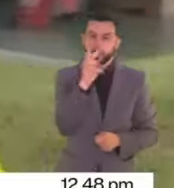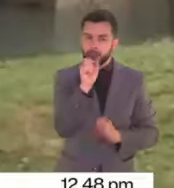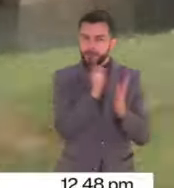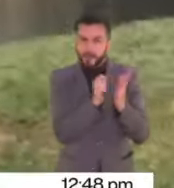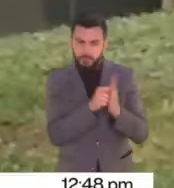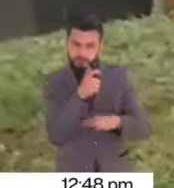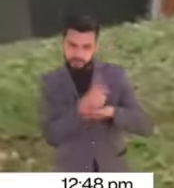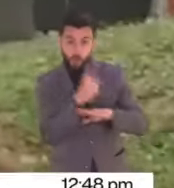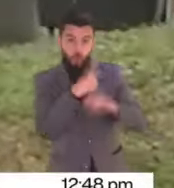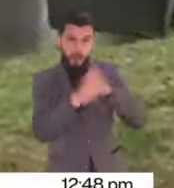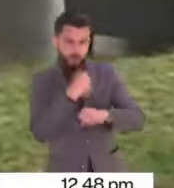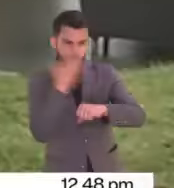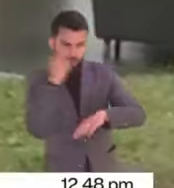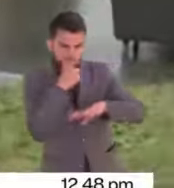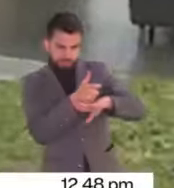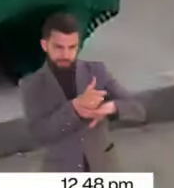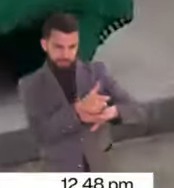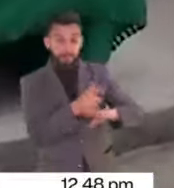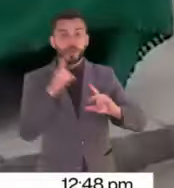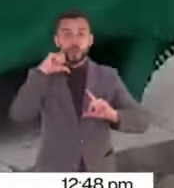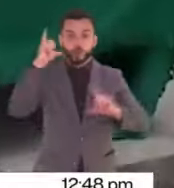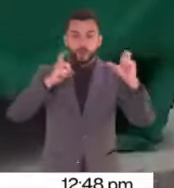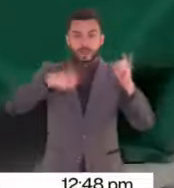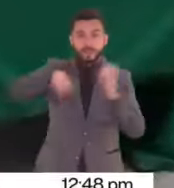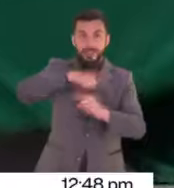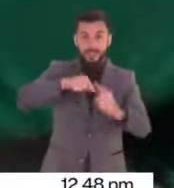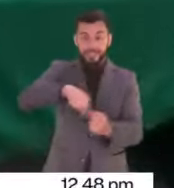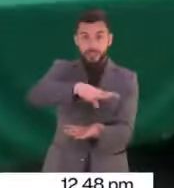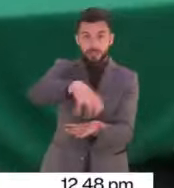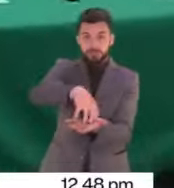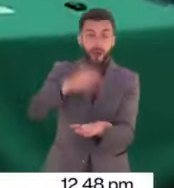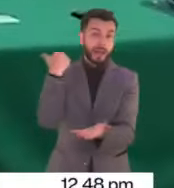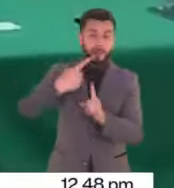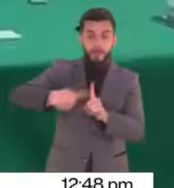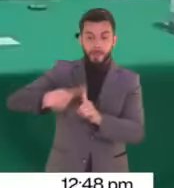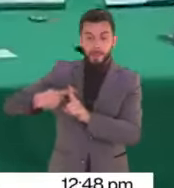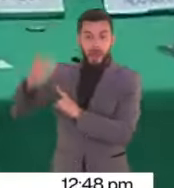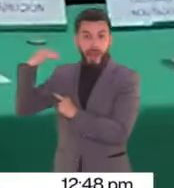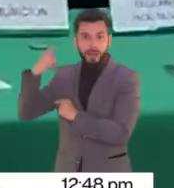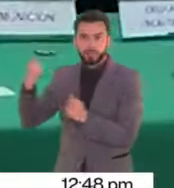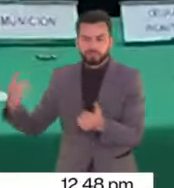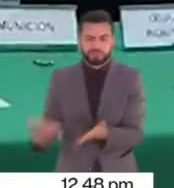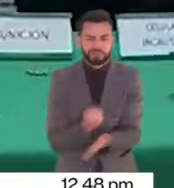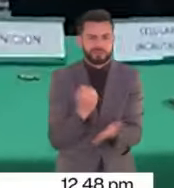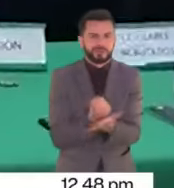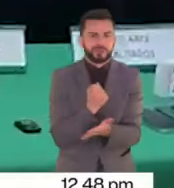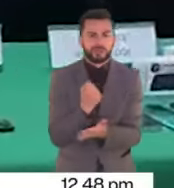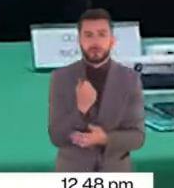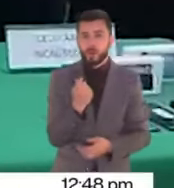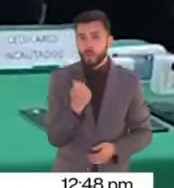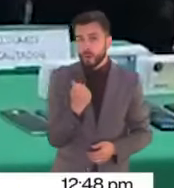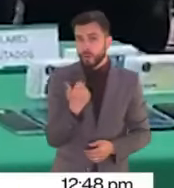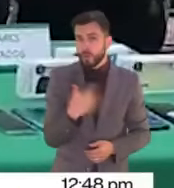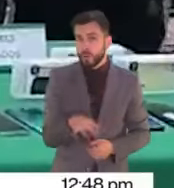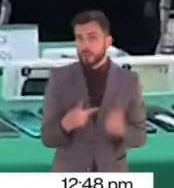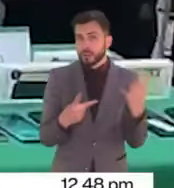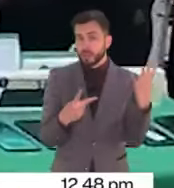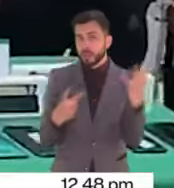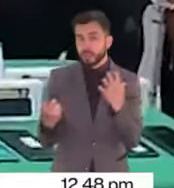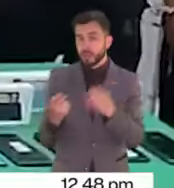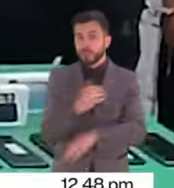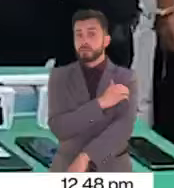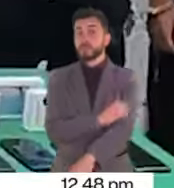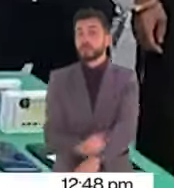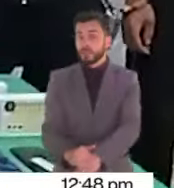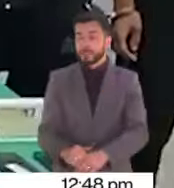También cometían hurtos en las zonas turísticas de la ciudad y en los últimos meses habían logrado rentas criminales superiores a 700 millones